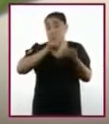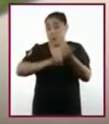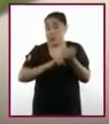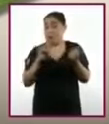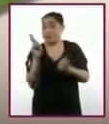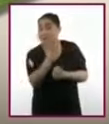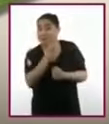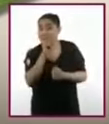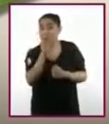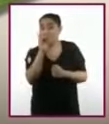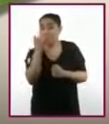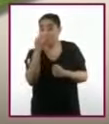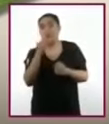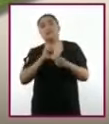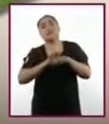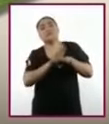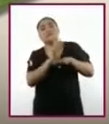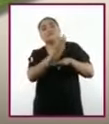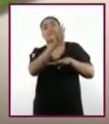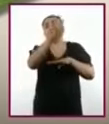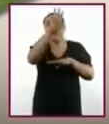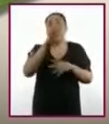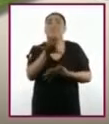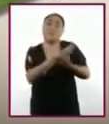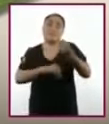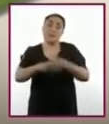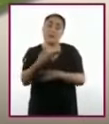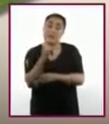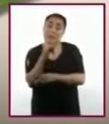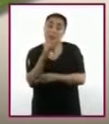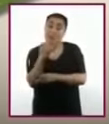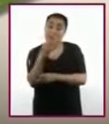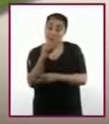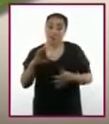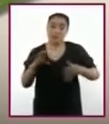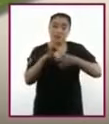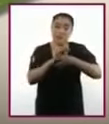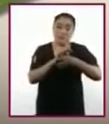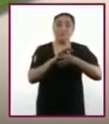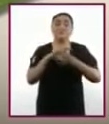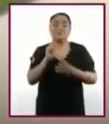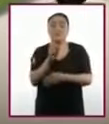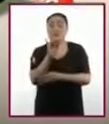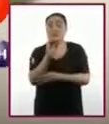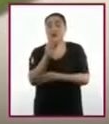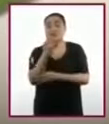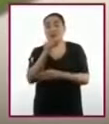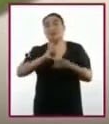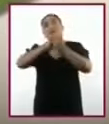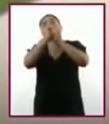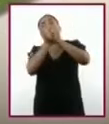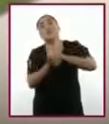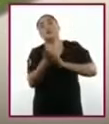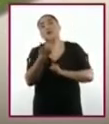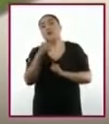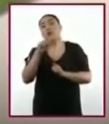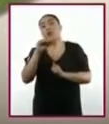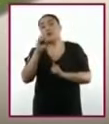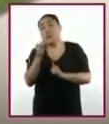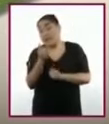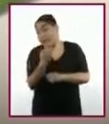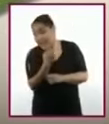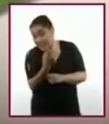es liberado al ambiente, mientras que el hidrógeno se combina con el dióxido de carbono para formar la glucosa. La glucosa es